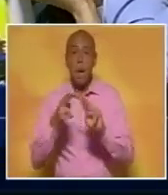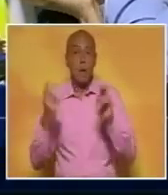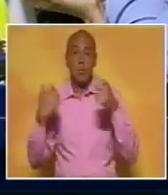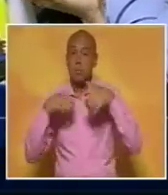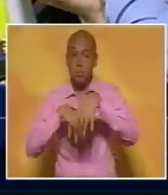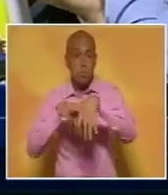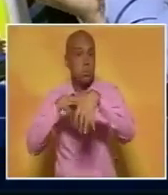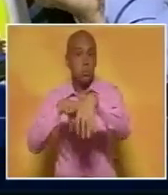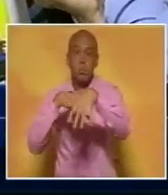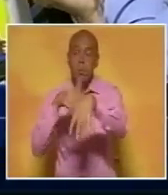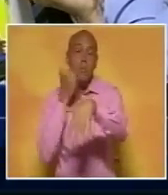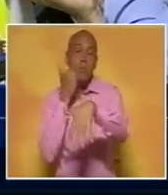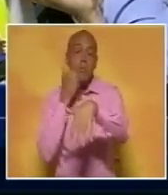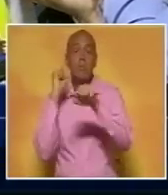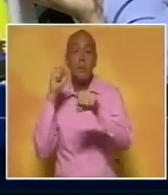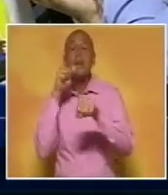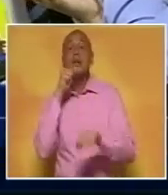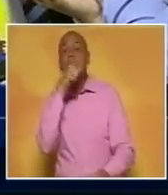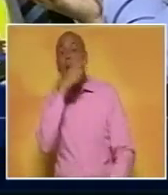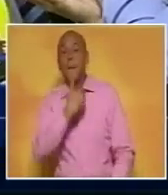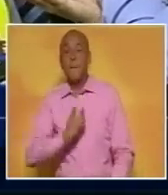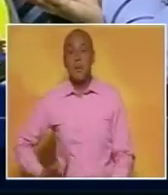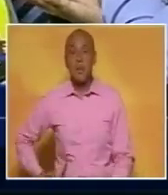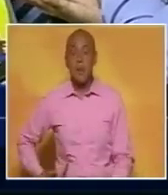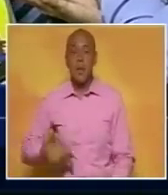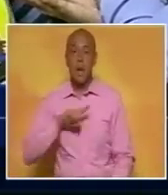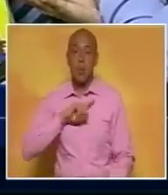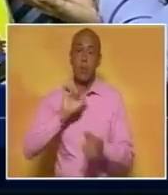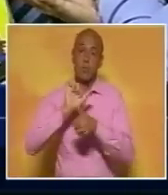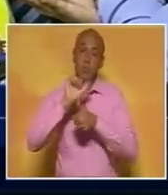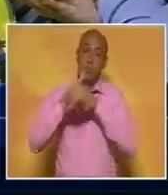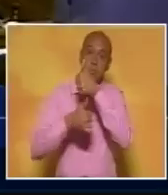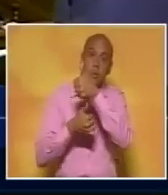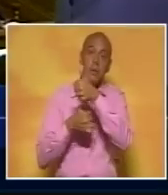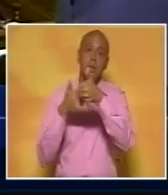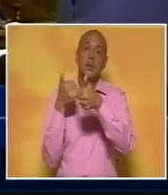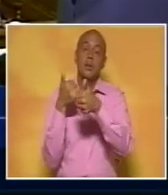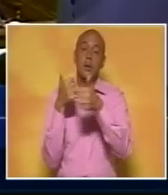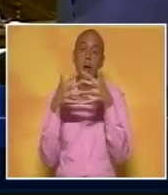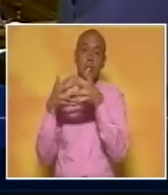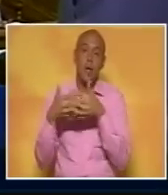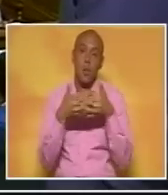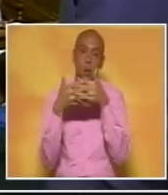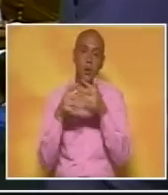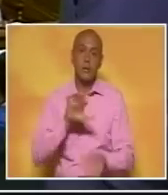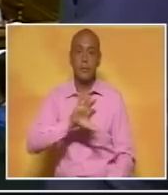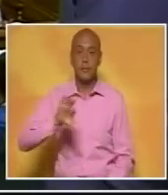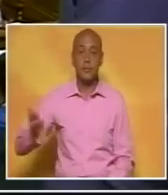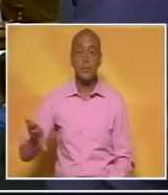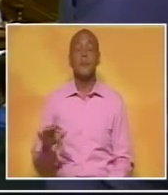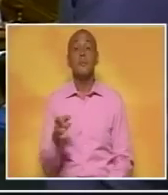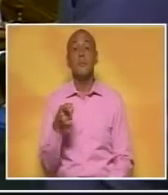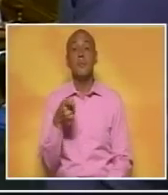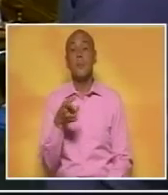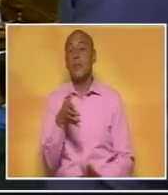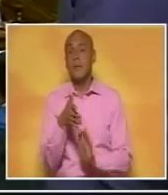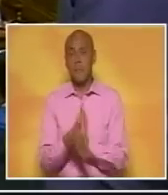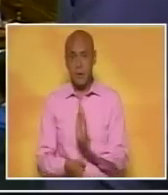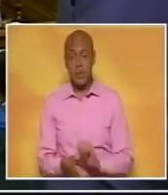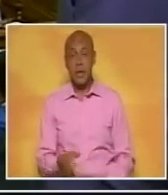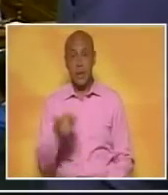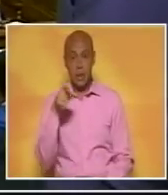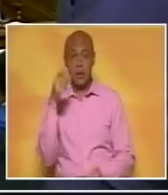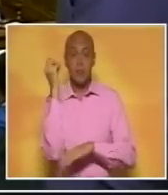contra de las medidas de su presidente, que ha decidido arrodillarse al Fondo Monetario Internacional. Bien, esta sesión ordinaria se está realizando